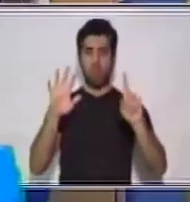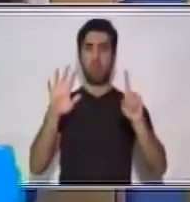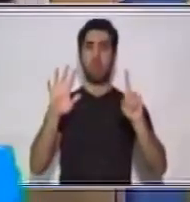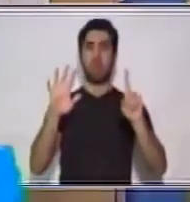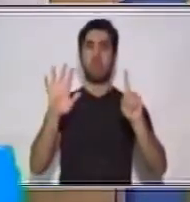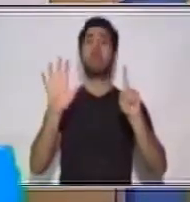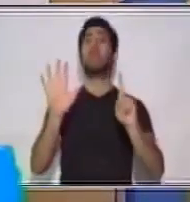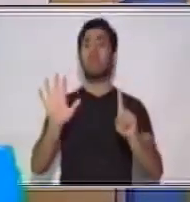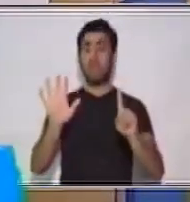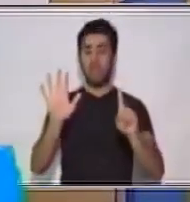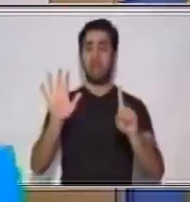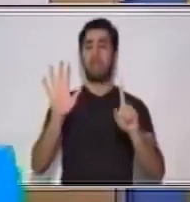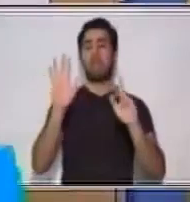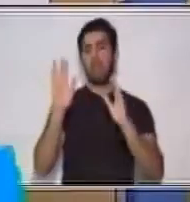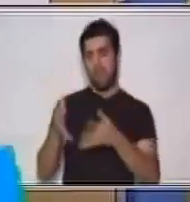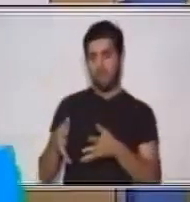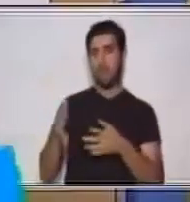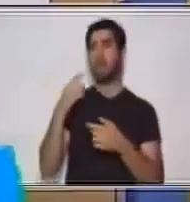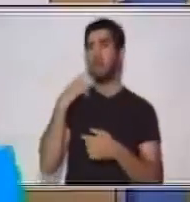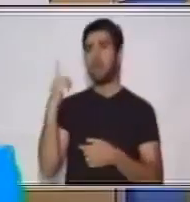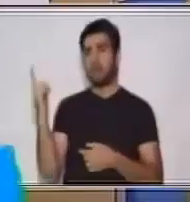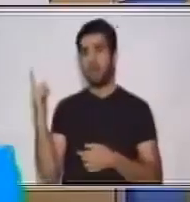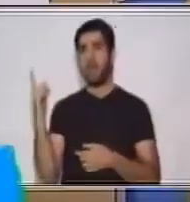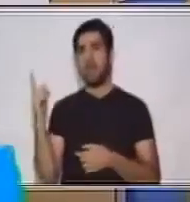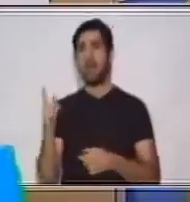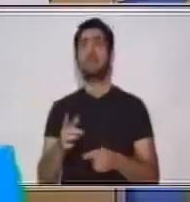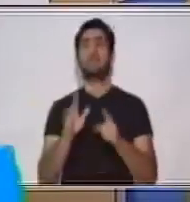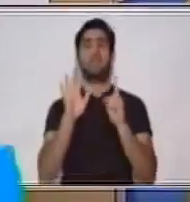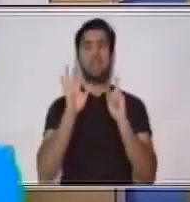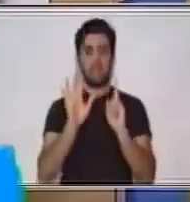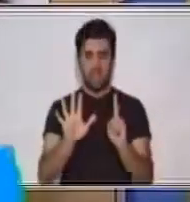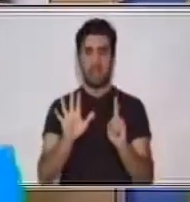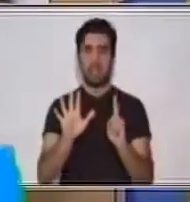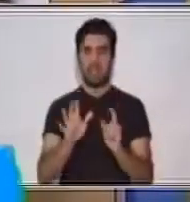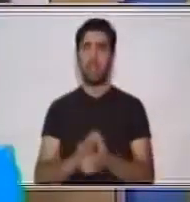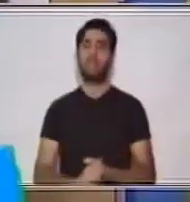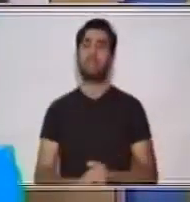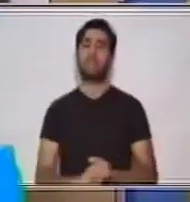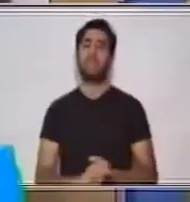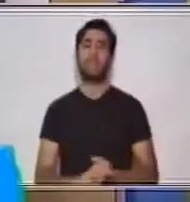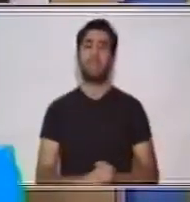Muy bien, 6. Entonces aquí